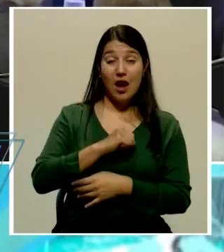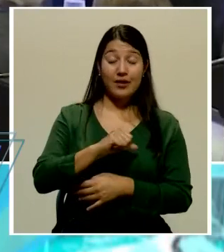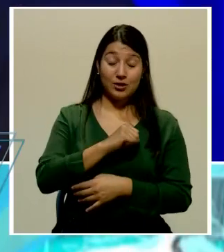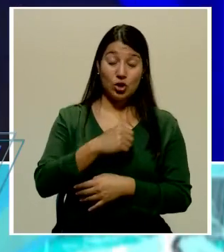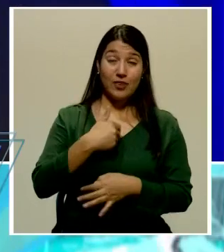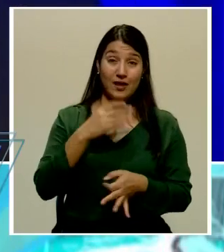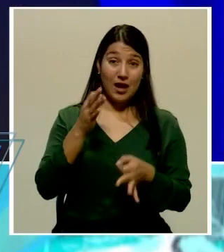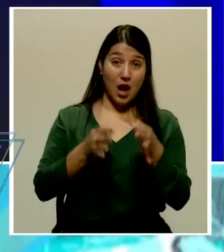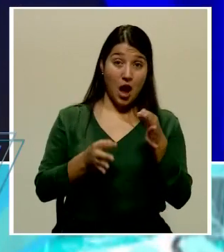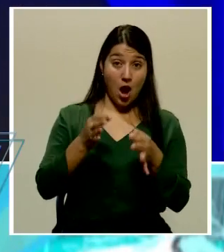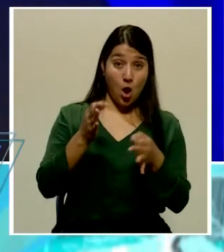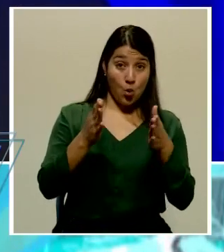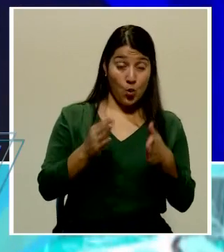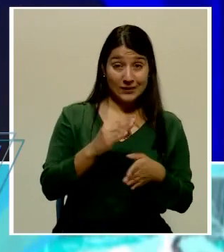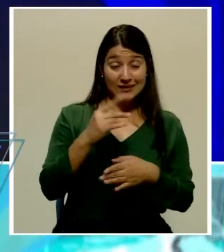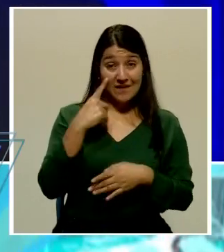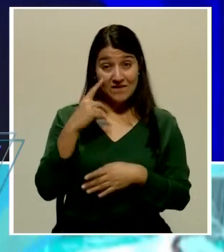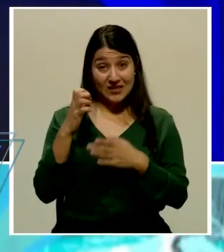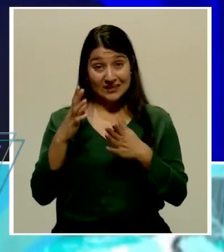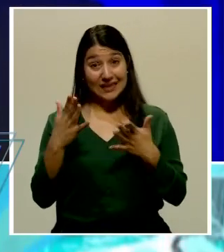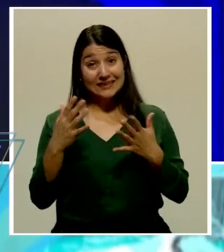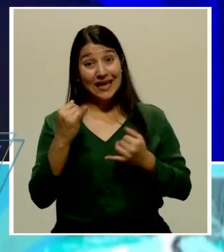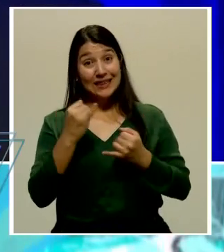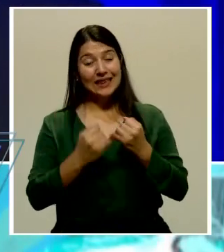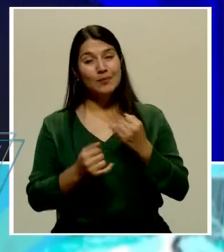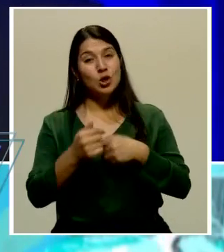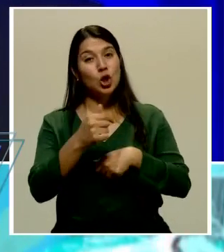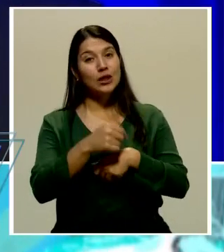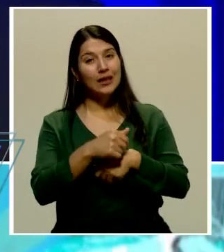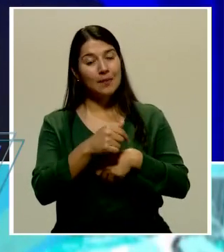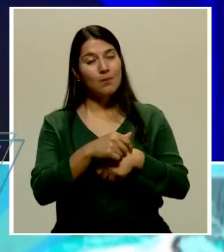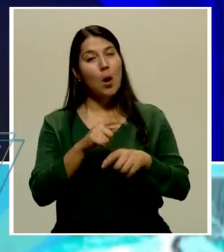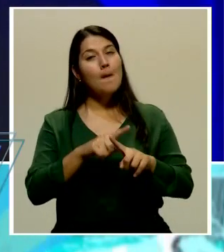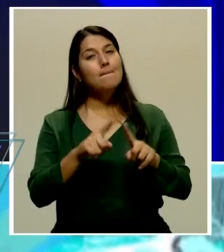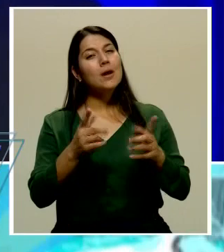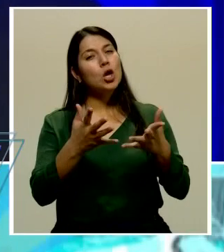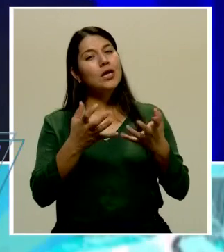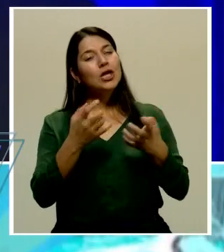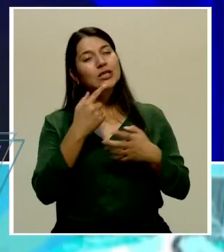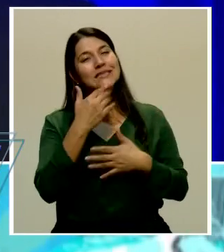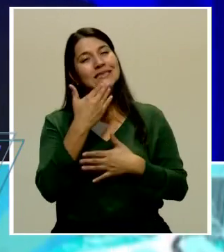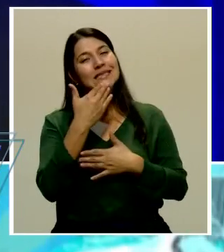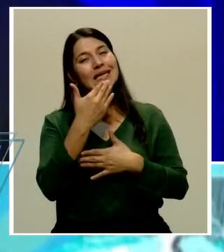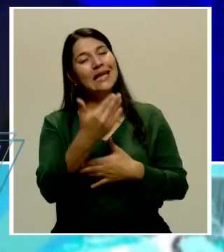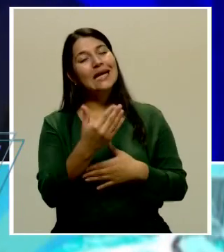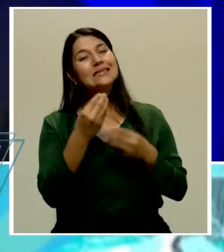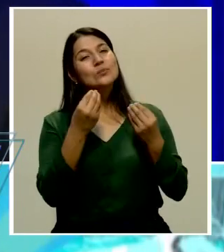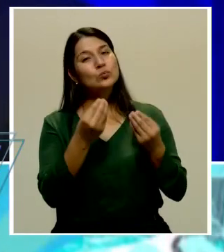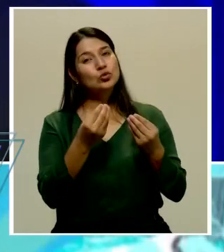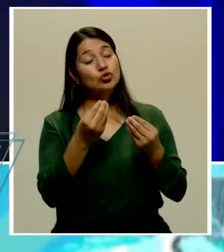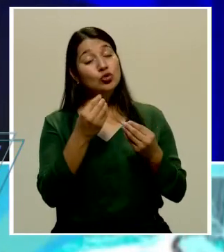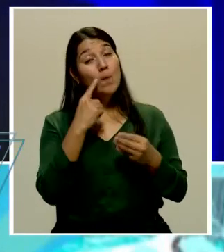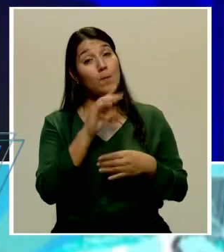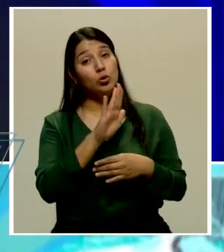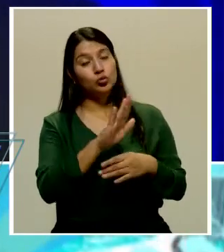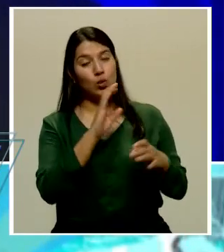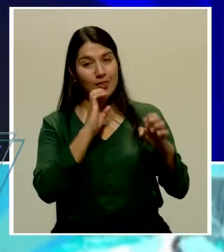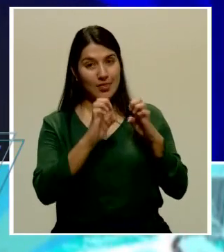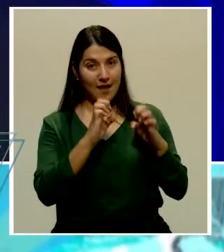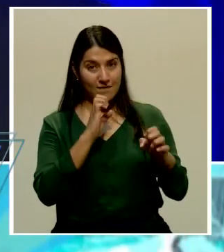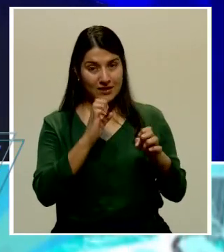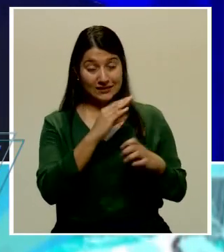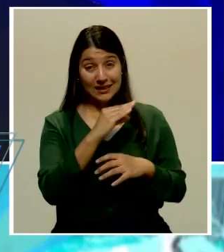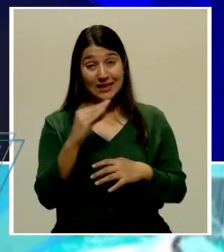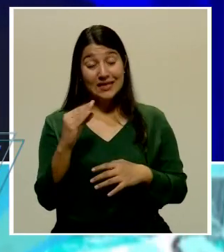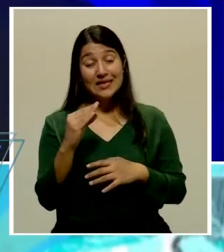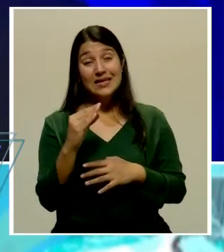de un fiscal. Doña Rosaura, se nos acabó el tiempo, pero quiero agradecerle muchísimo esta entrevista y